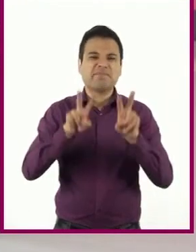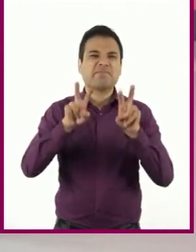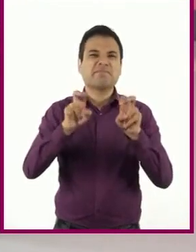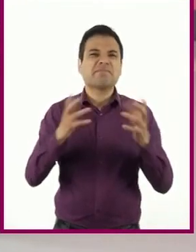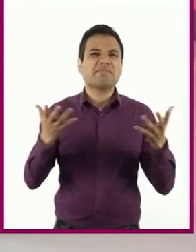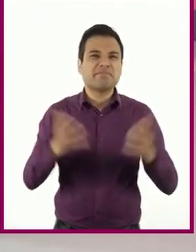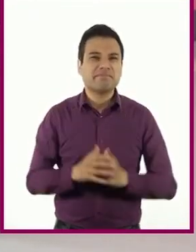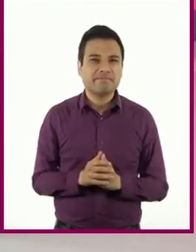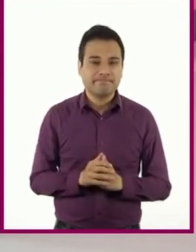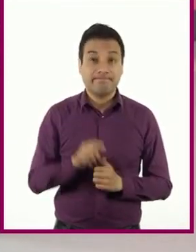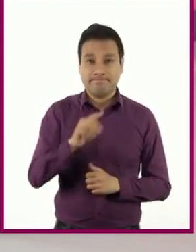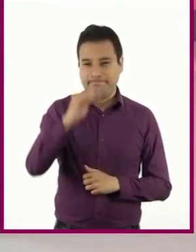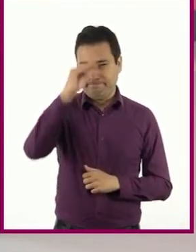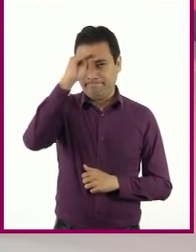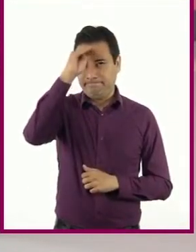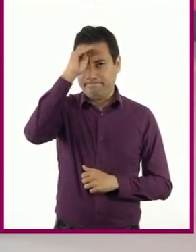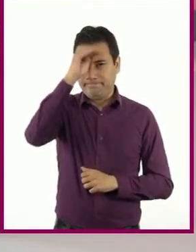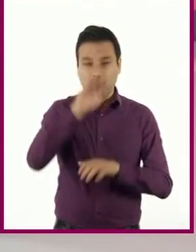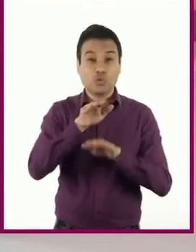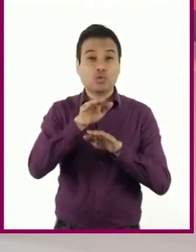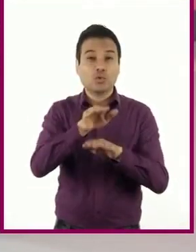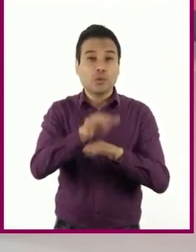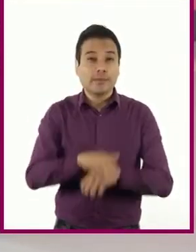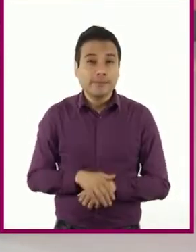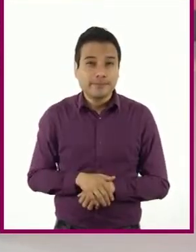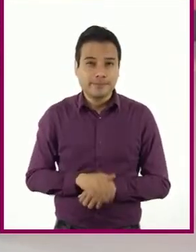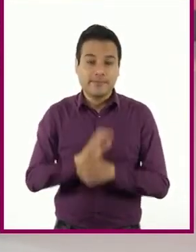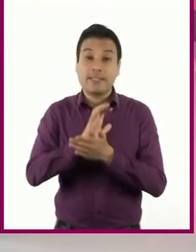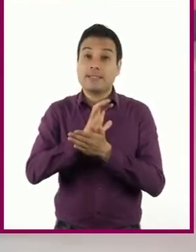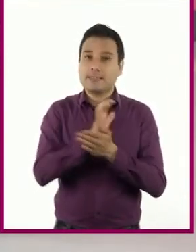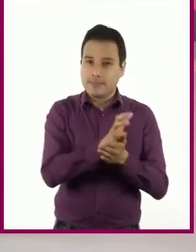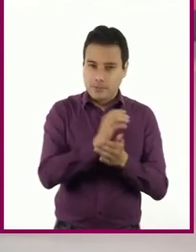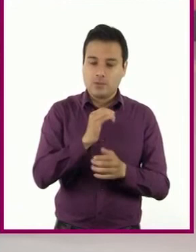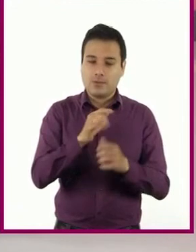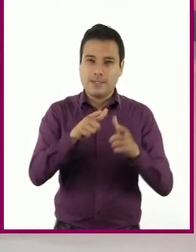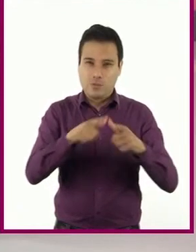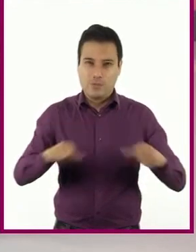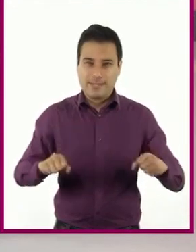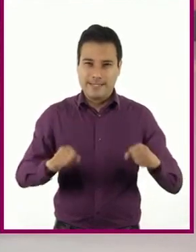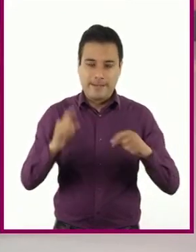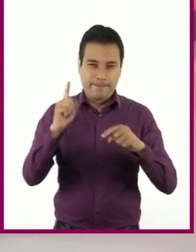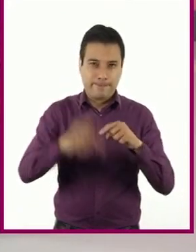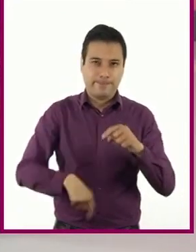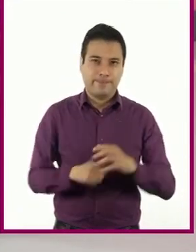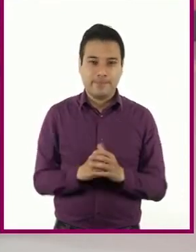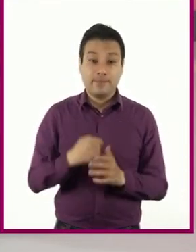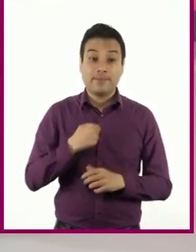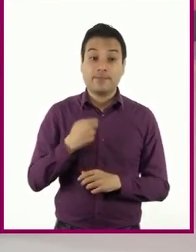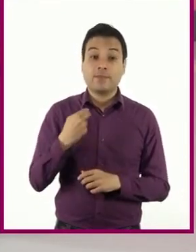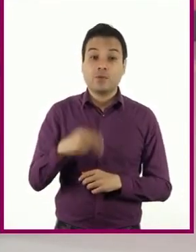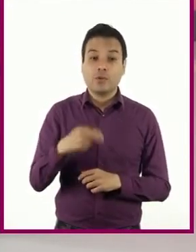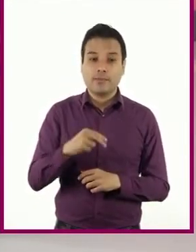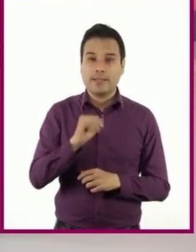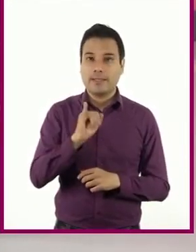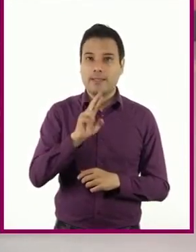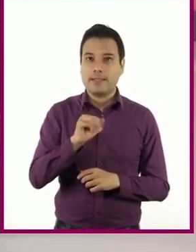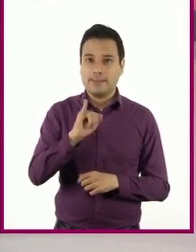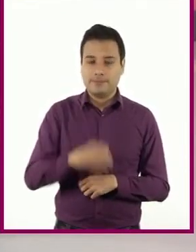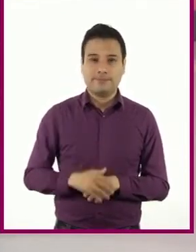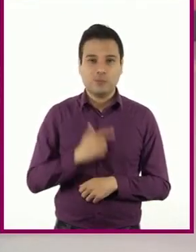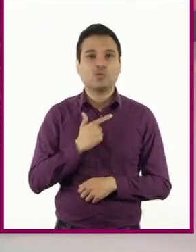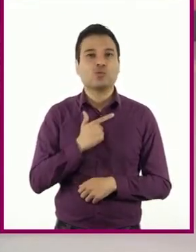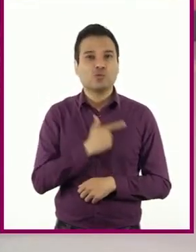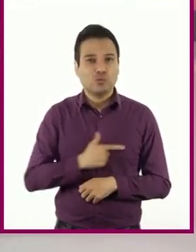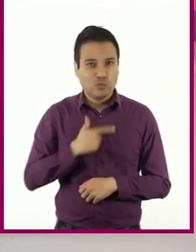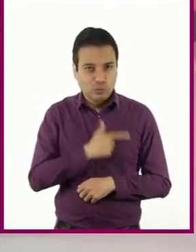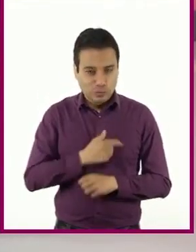de reflexionar sobre la preservación y eliminación de discriminación lingüística. Mi nombre es Iraí Mendoza Montoya y fue un gusto haber